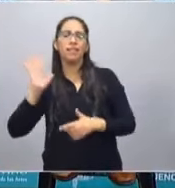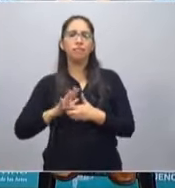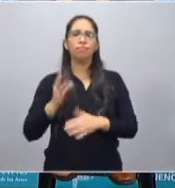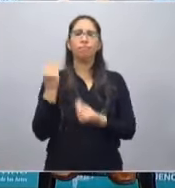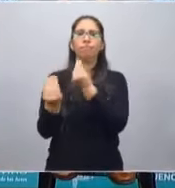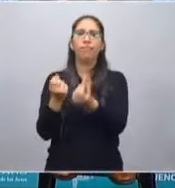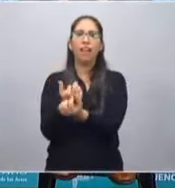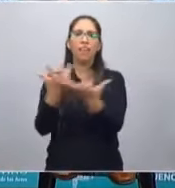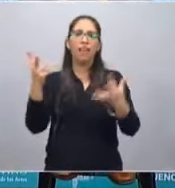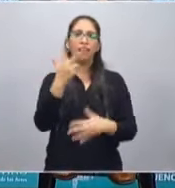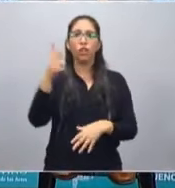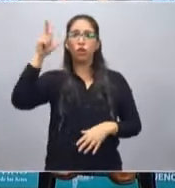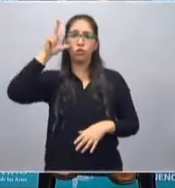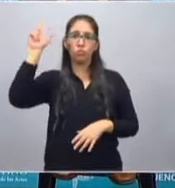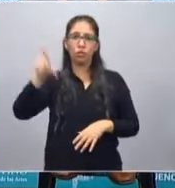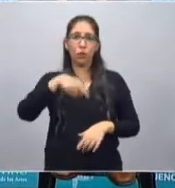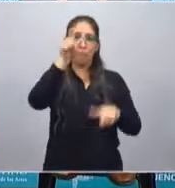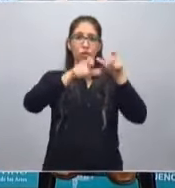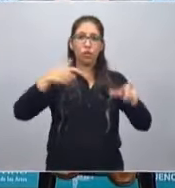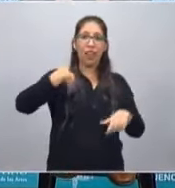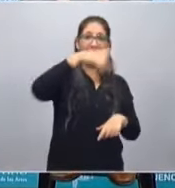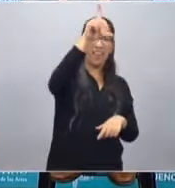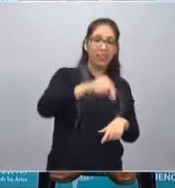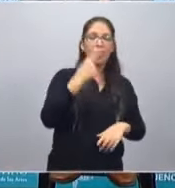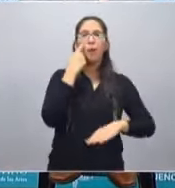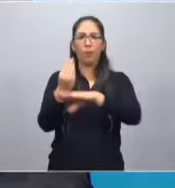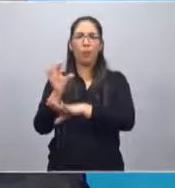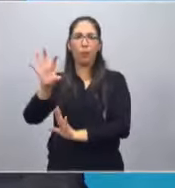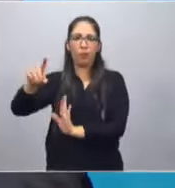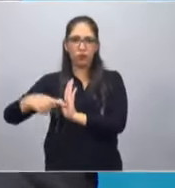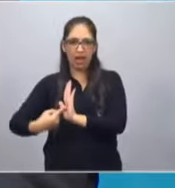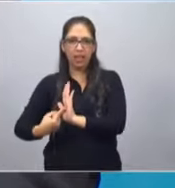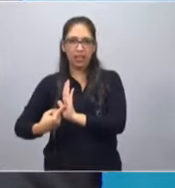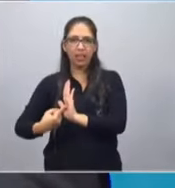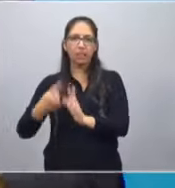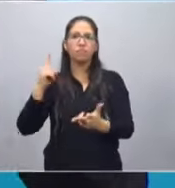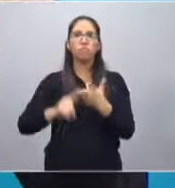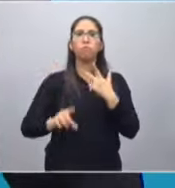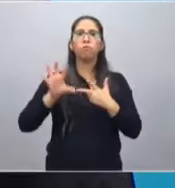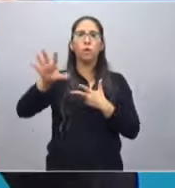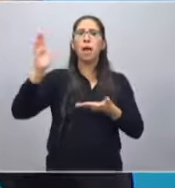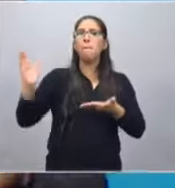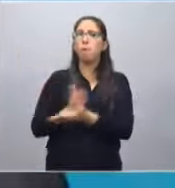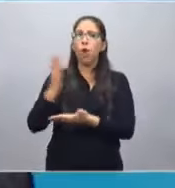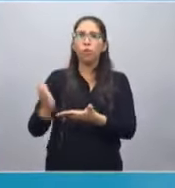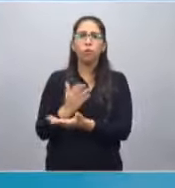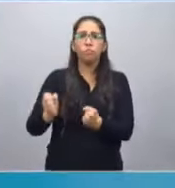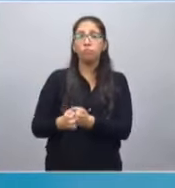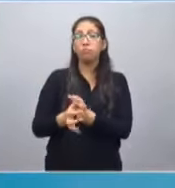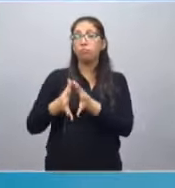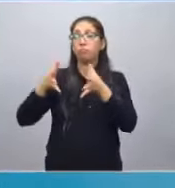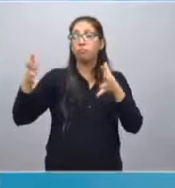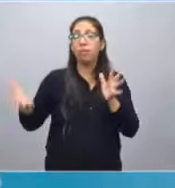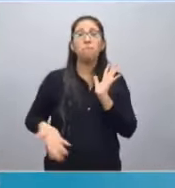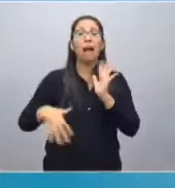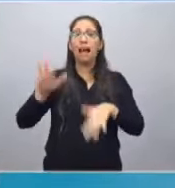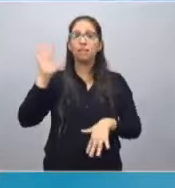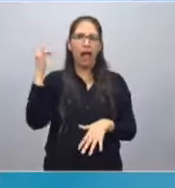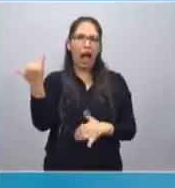38 de la población del país aú siendo la provincia más productiva por poner así Hay